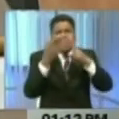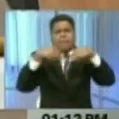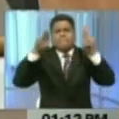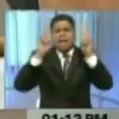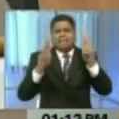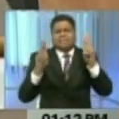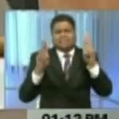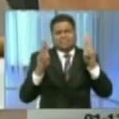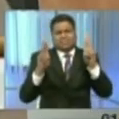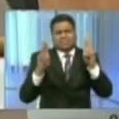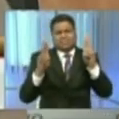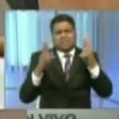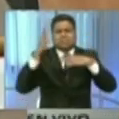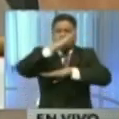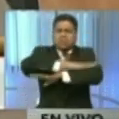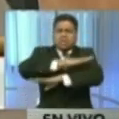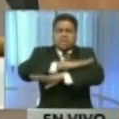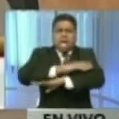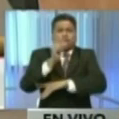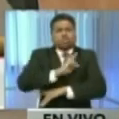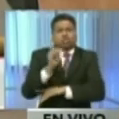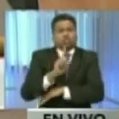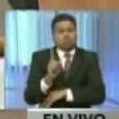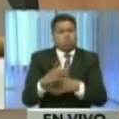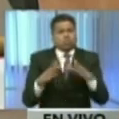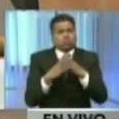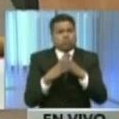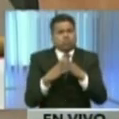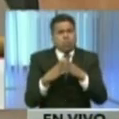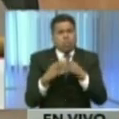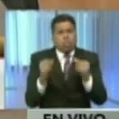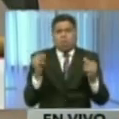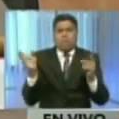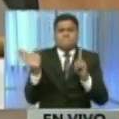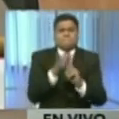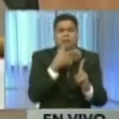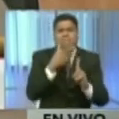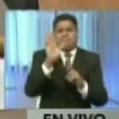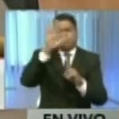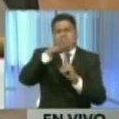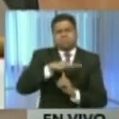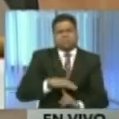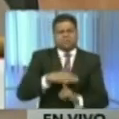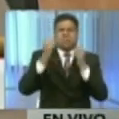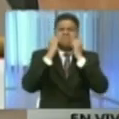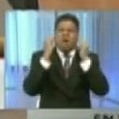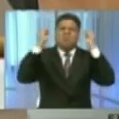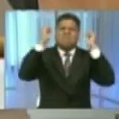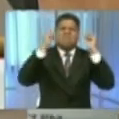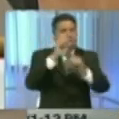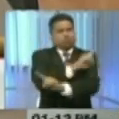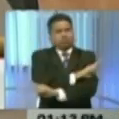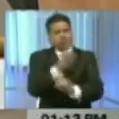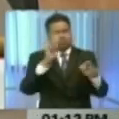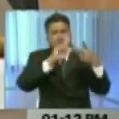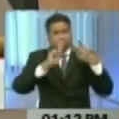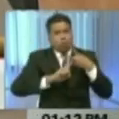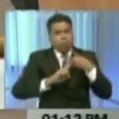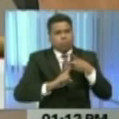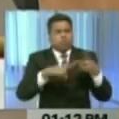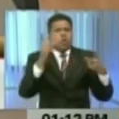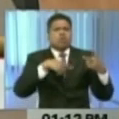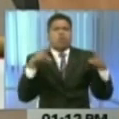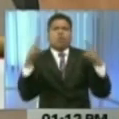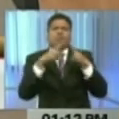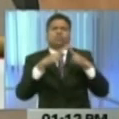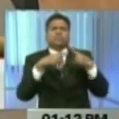violencia, no la de las acciones extremistas, no la del desconocimiento del